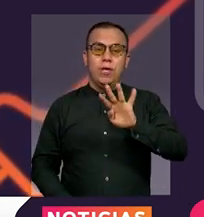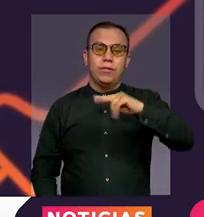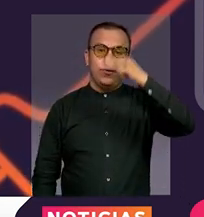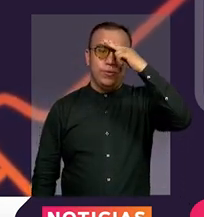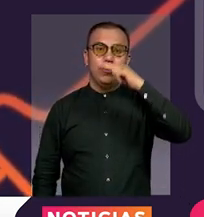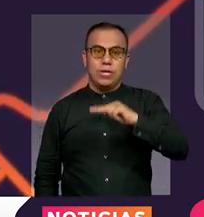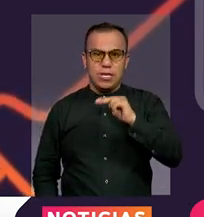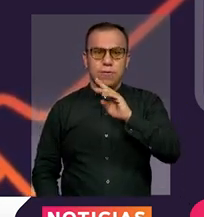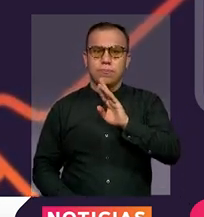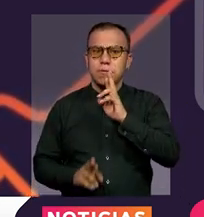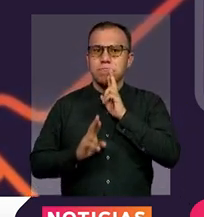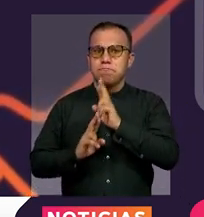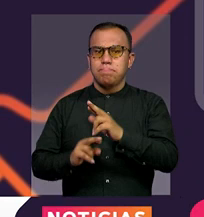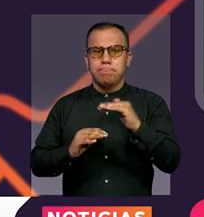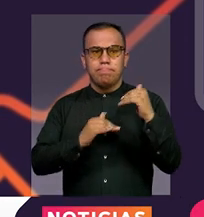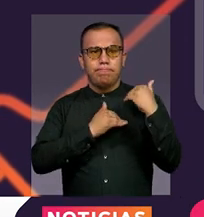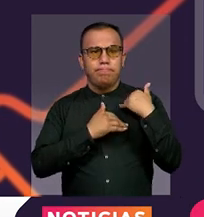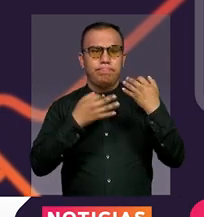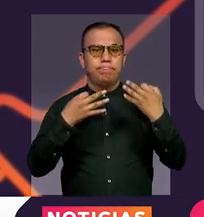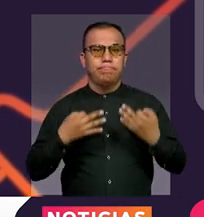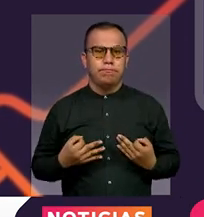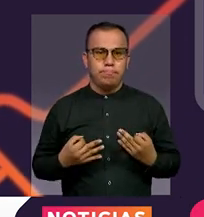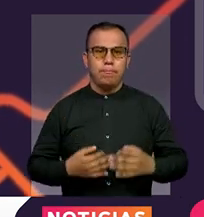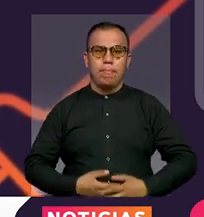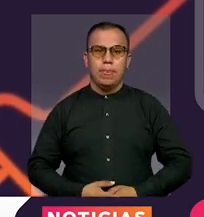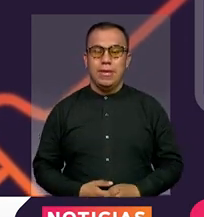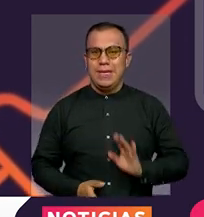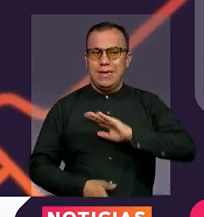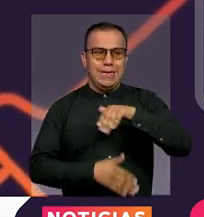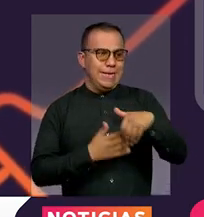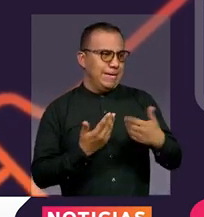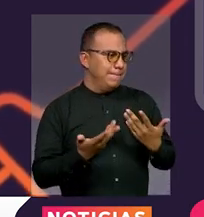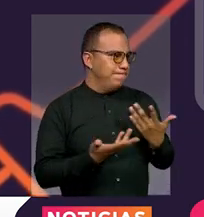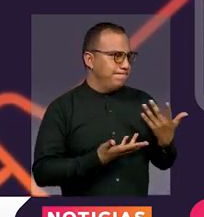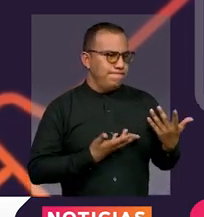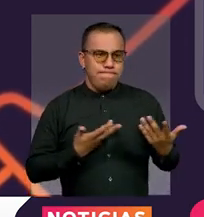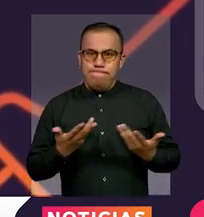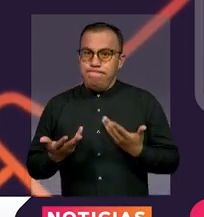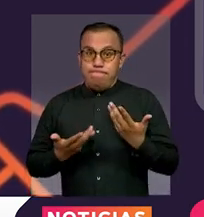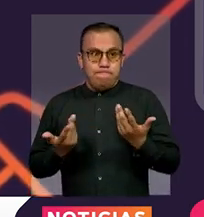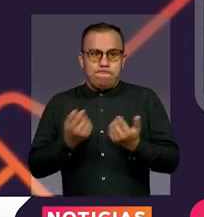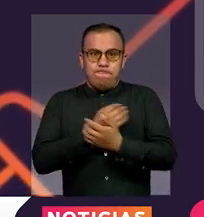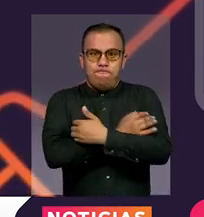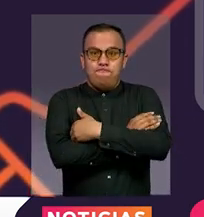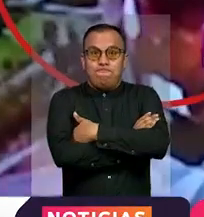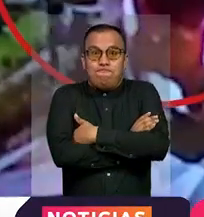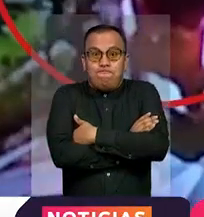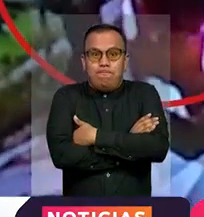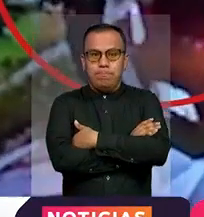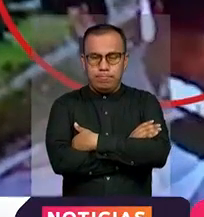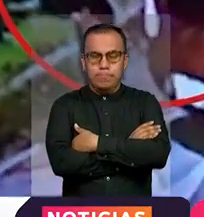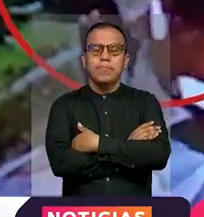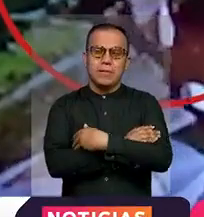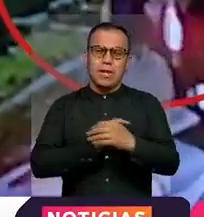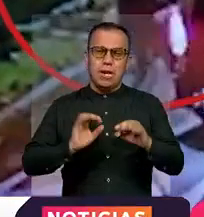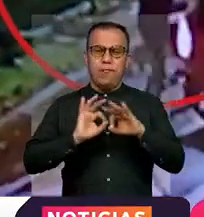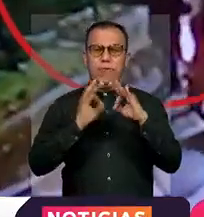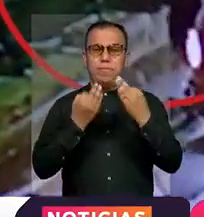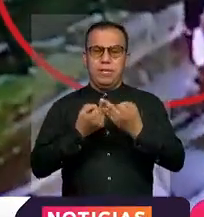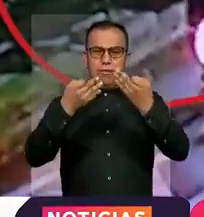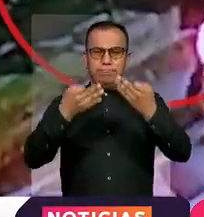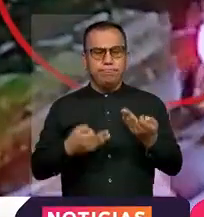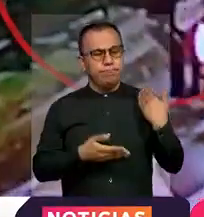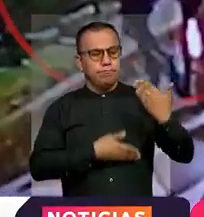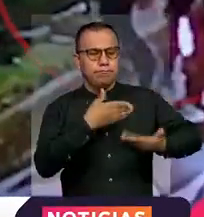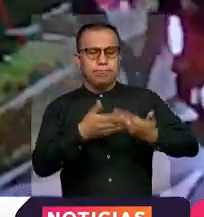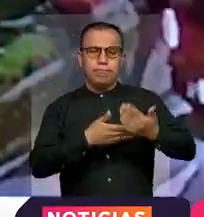por quien responder y quedo totalmente cruzado de brazos. La familia pide celeridad en la